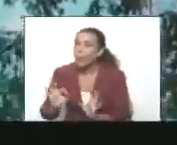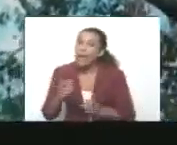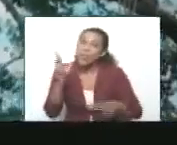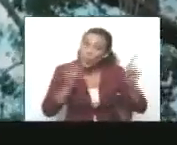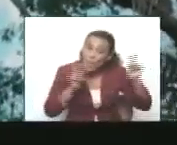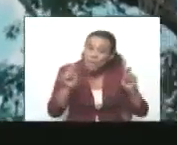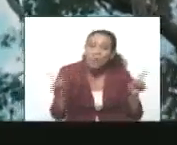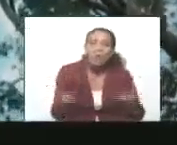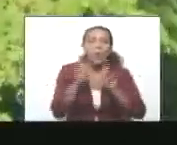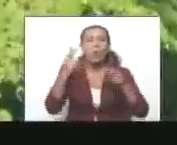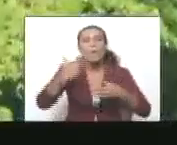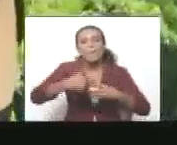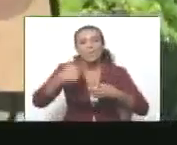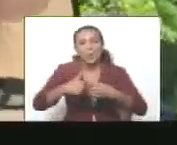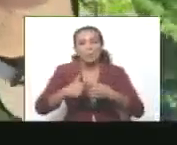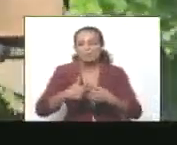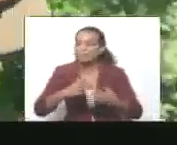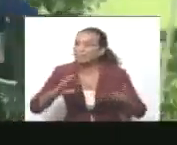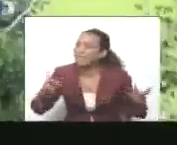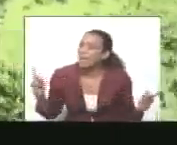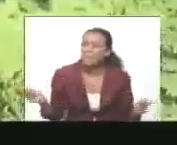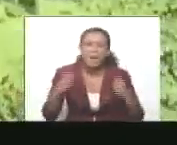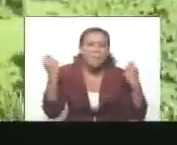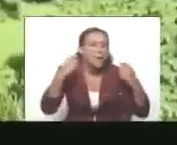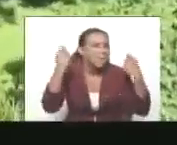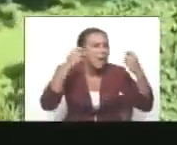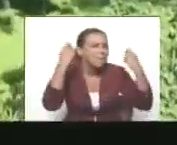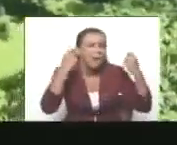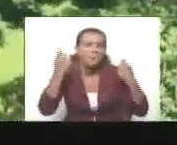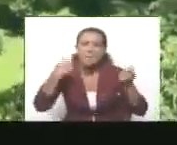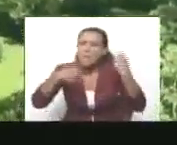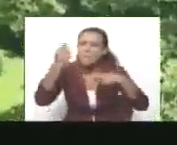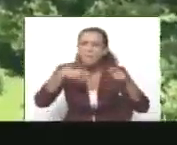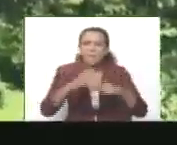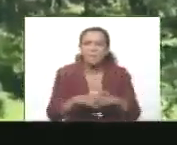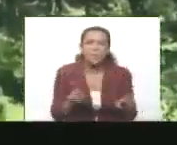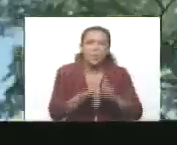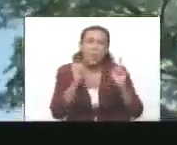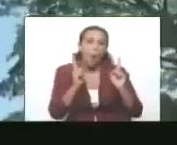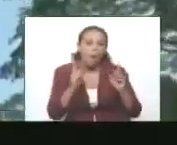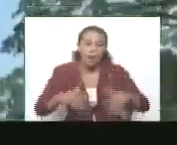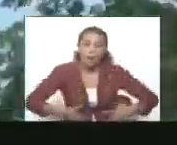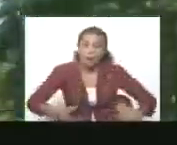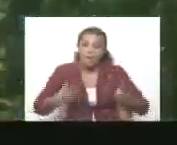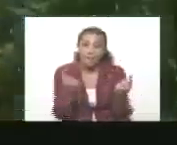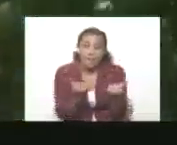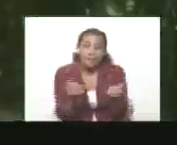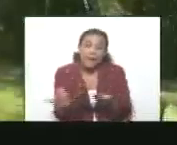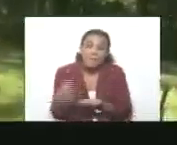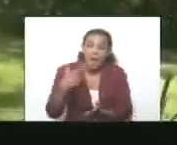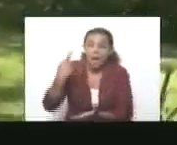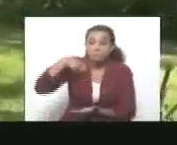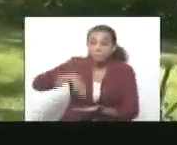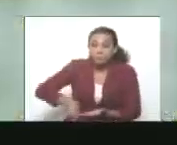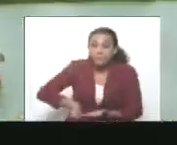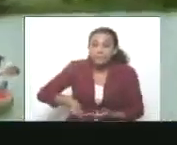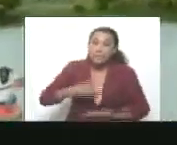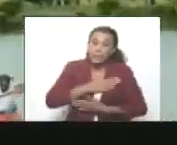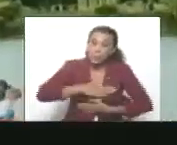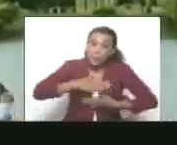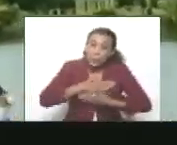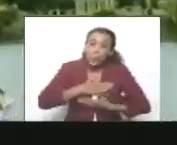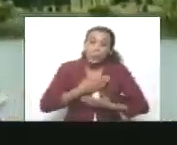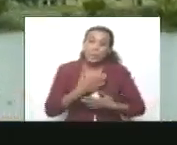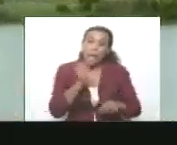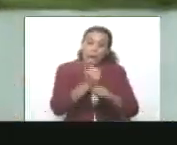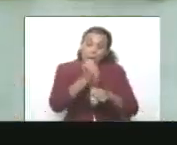que es uno de los procesos económicos que en el mundo entero genera mayor riqueza y mayor bienestar en lo que tiene que ver a